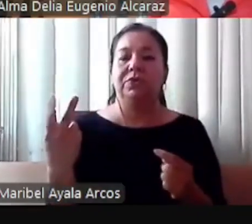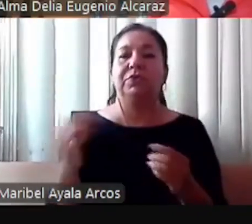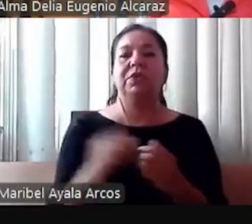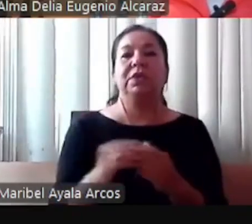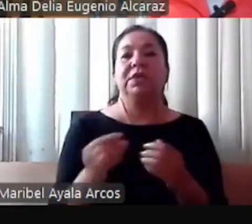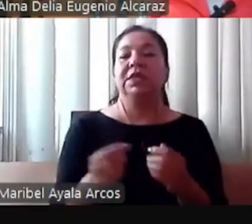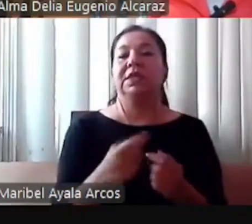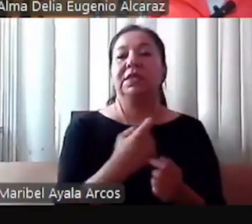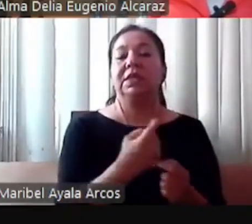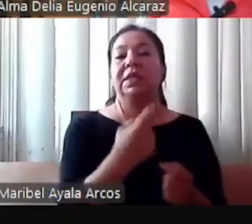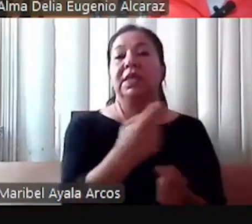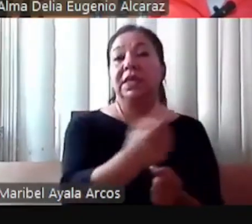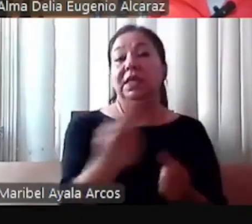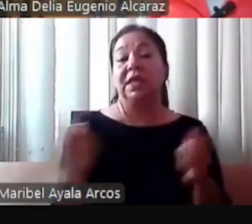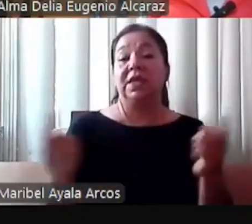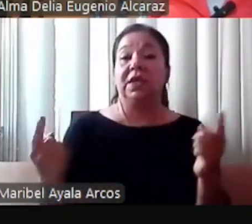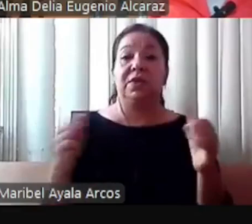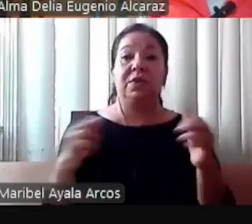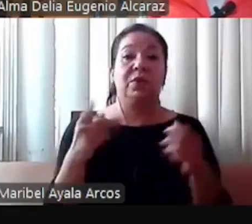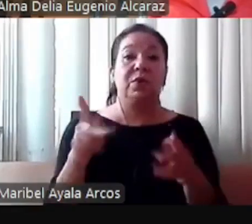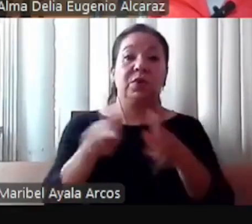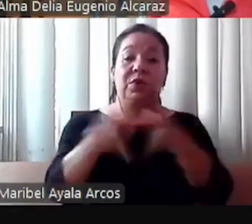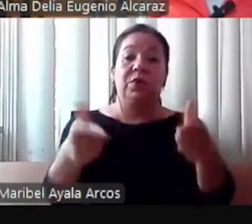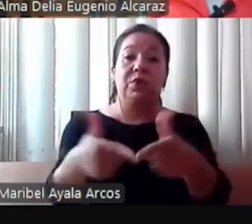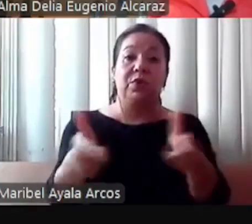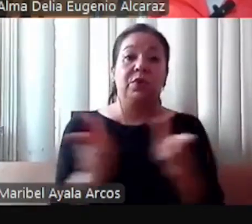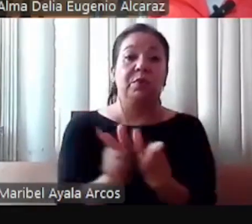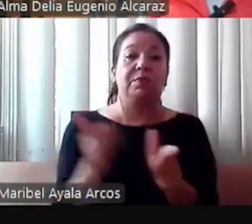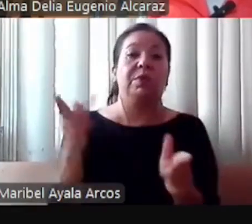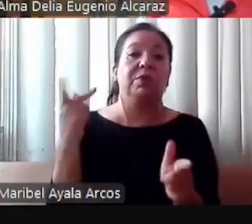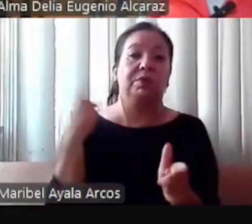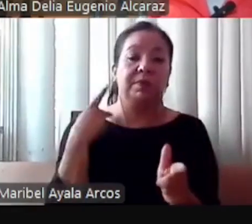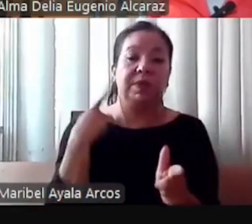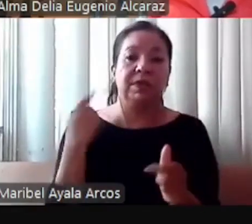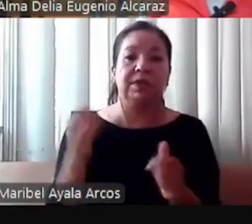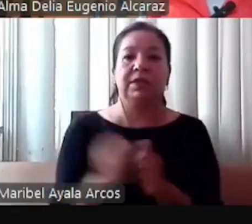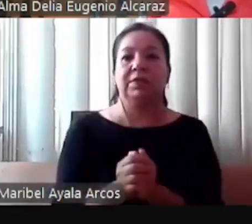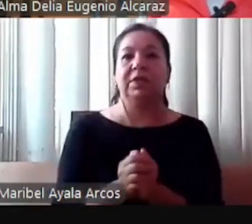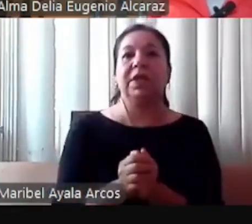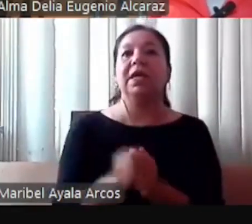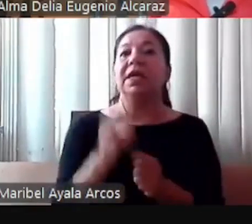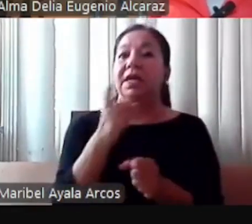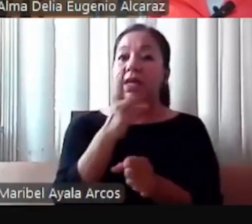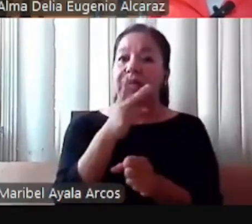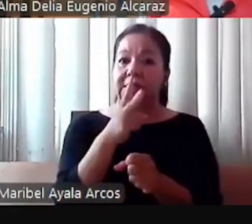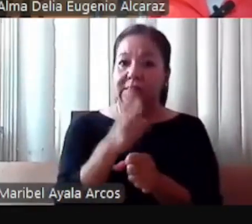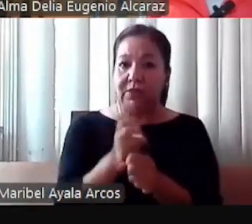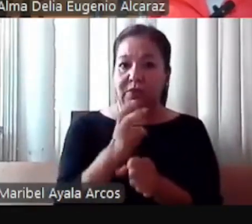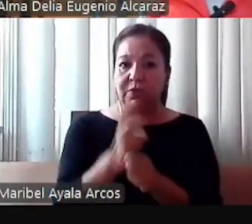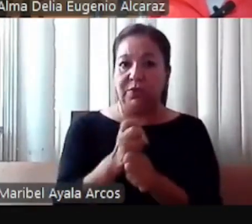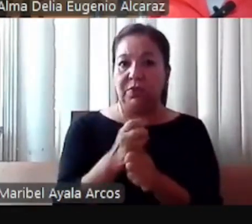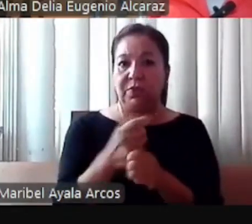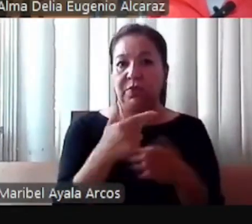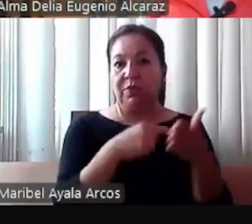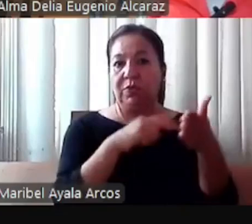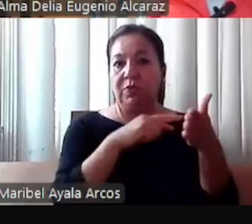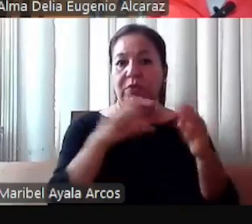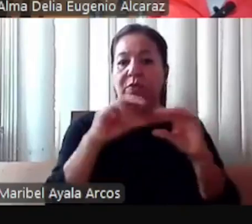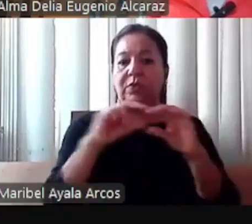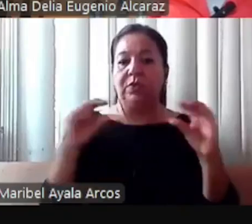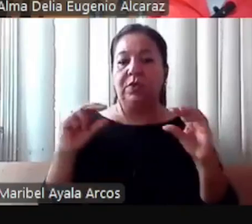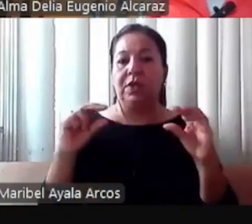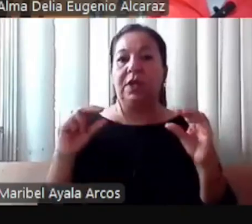los partidos con derecho a tales regidurías, aunado a que el elector se ubica en la segunda fórmula de la lista en cuestión y al